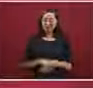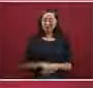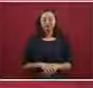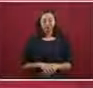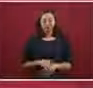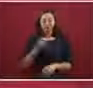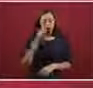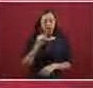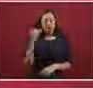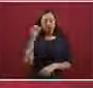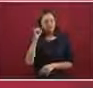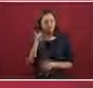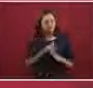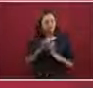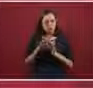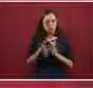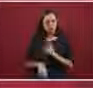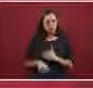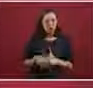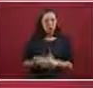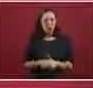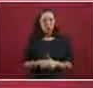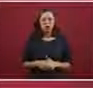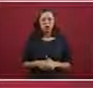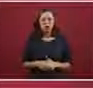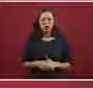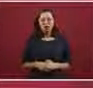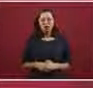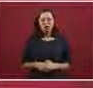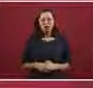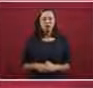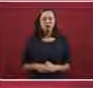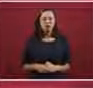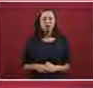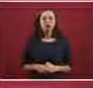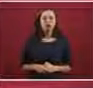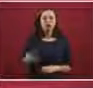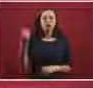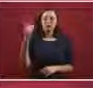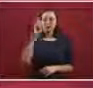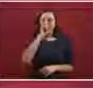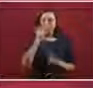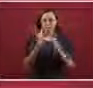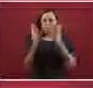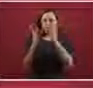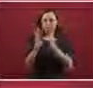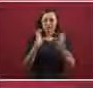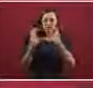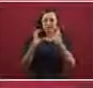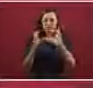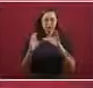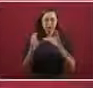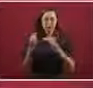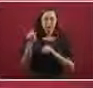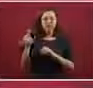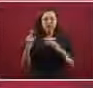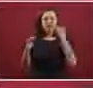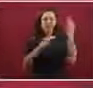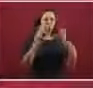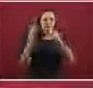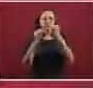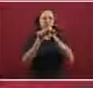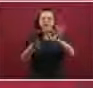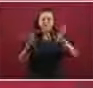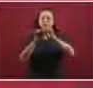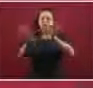al tema del Consejo de la Comunicación, independientemente de la campaña, me